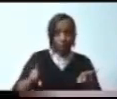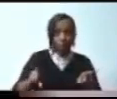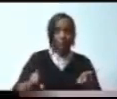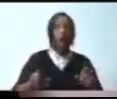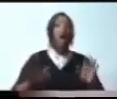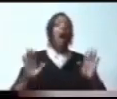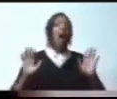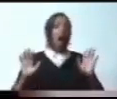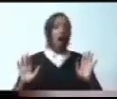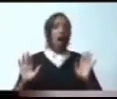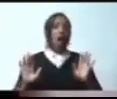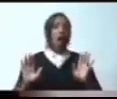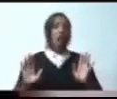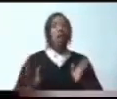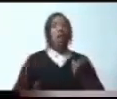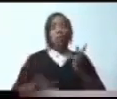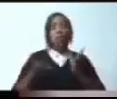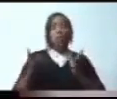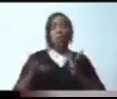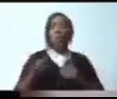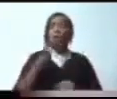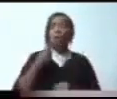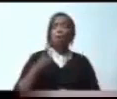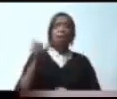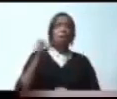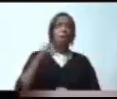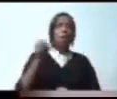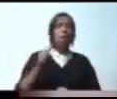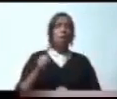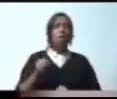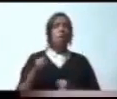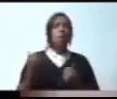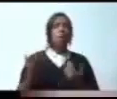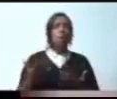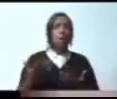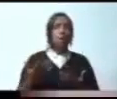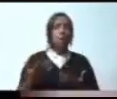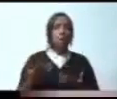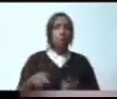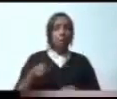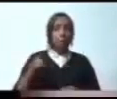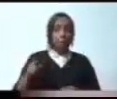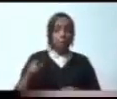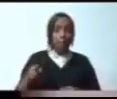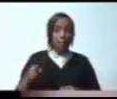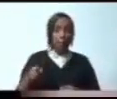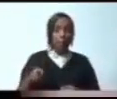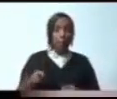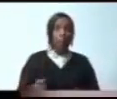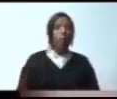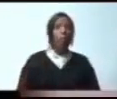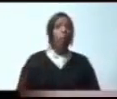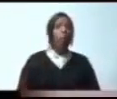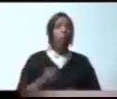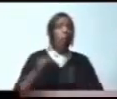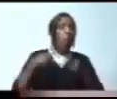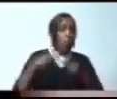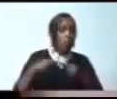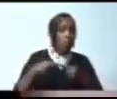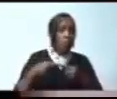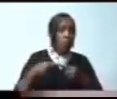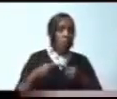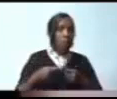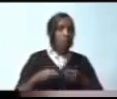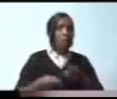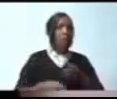en el programa de alto costo recibe su medicamento, con retraso y sin retraso. Pero esa lista de espera eterna que hay en alto costo, tenemos que buscarle